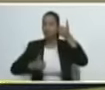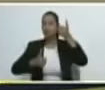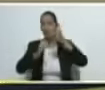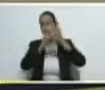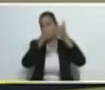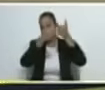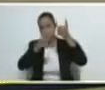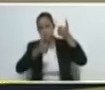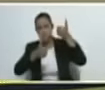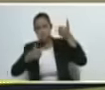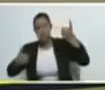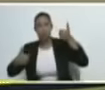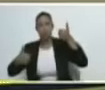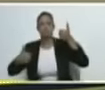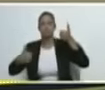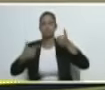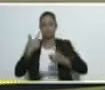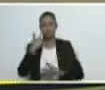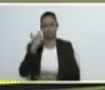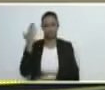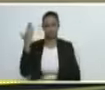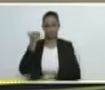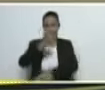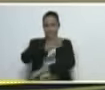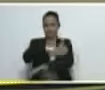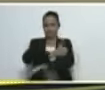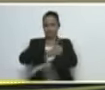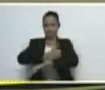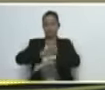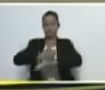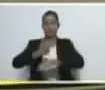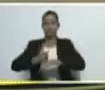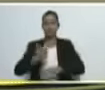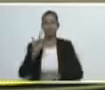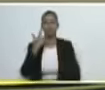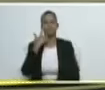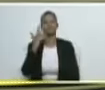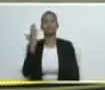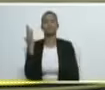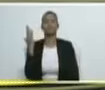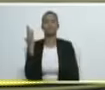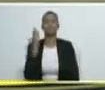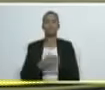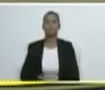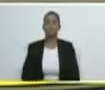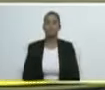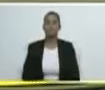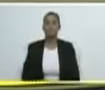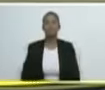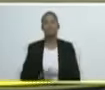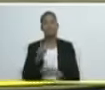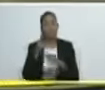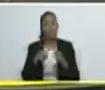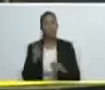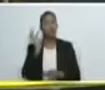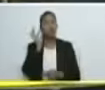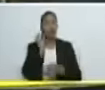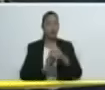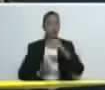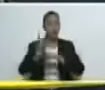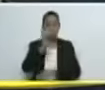Vizcaíno, la doctora y rectora Ana Julia Niño, la rectora y doctora Aura